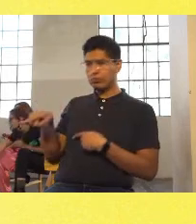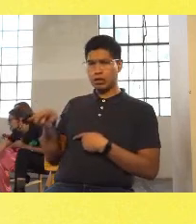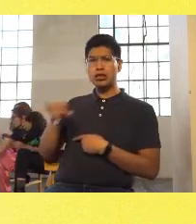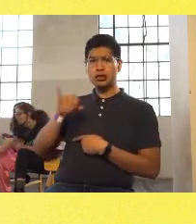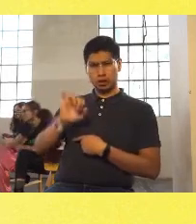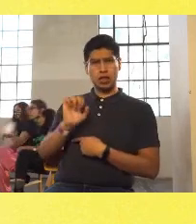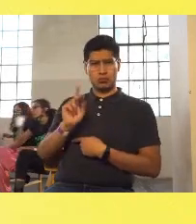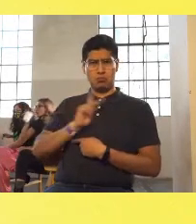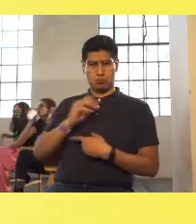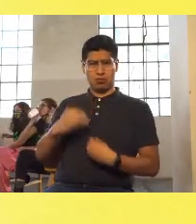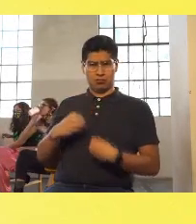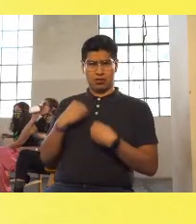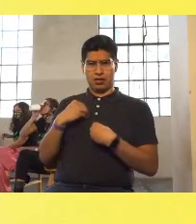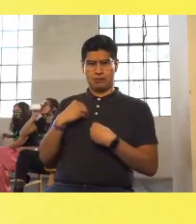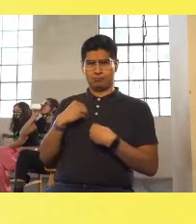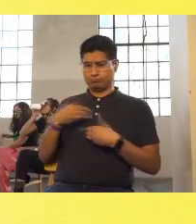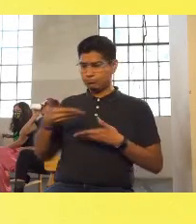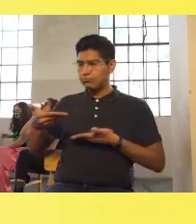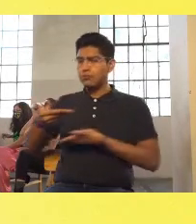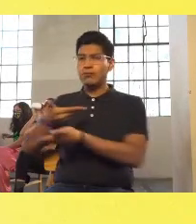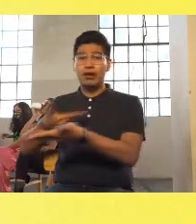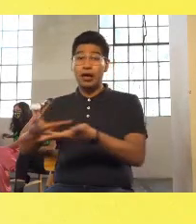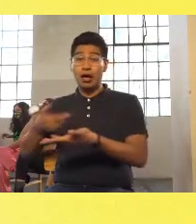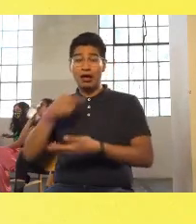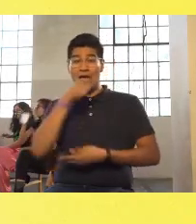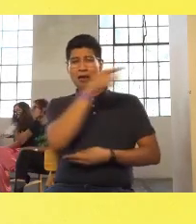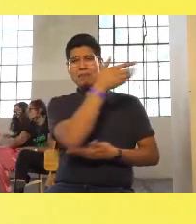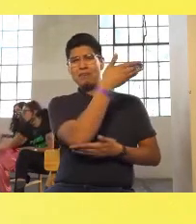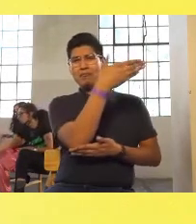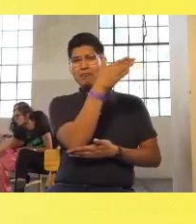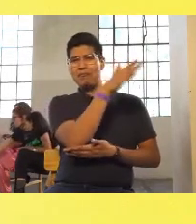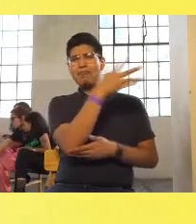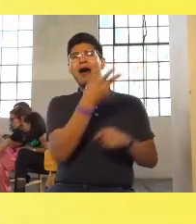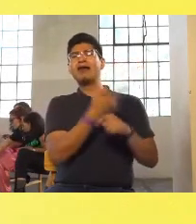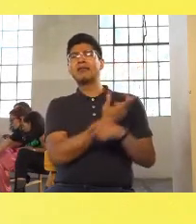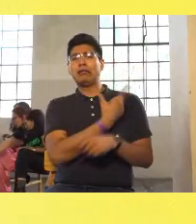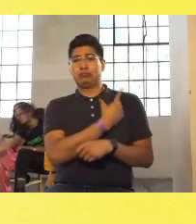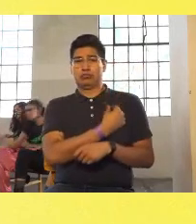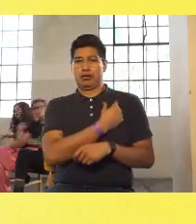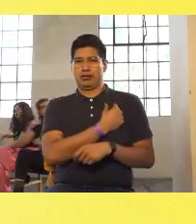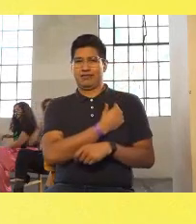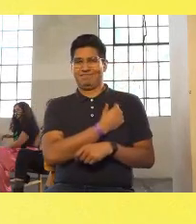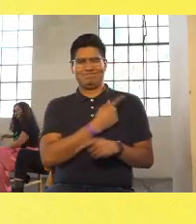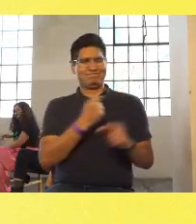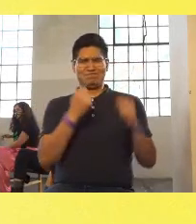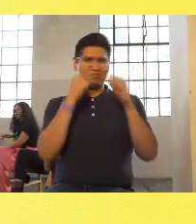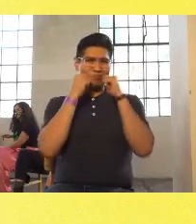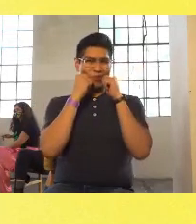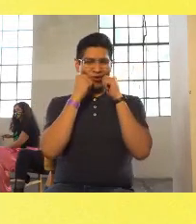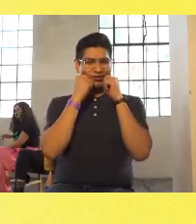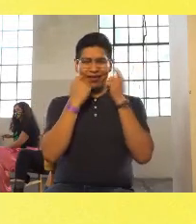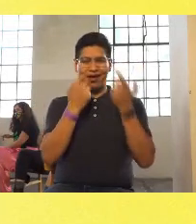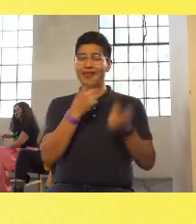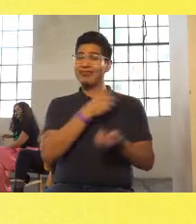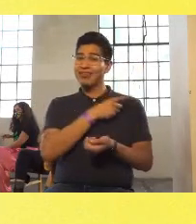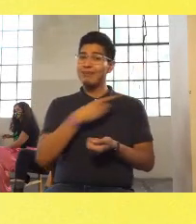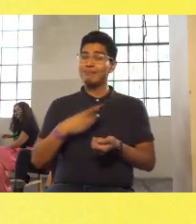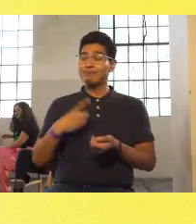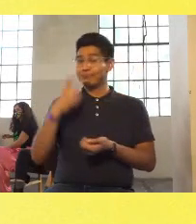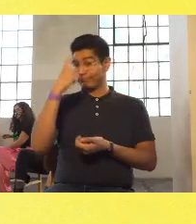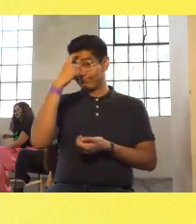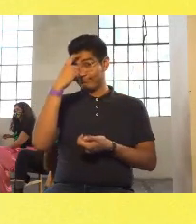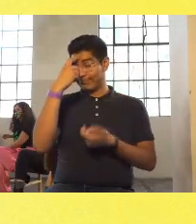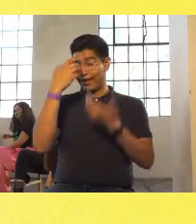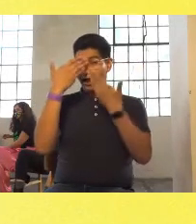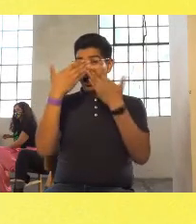eso es la discursividad que también yo quiero que se rompa con esta idea de la deconstrucción simbólica. Porque yo pensaba